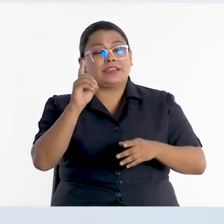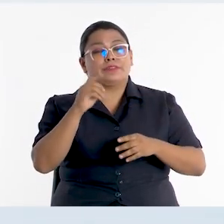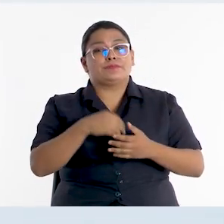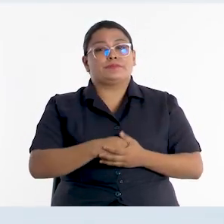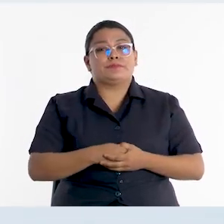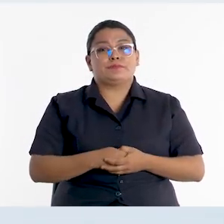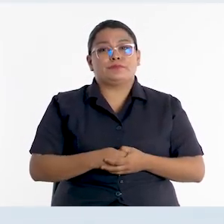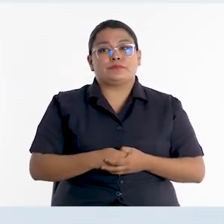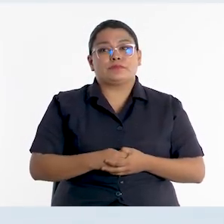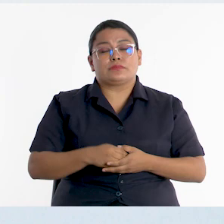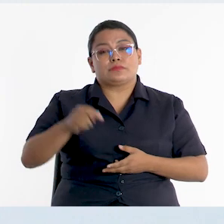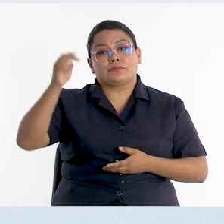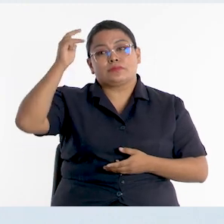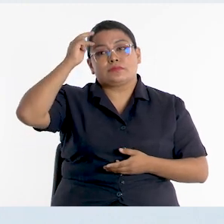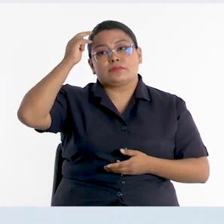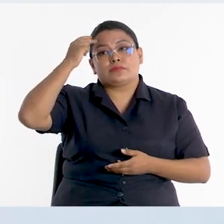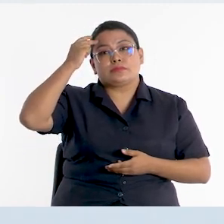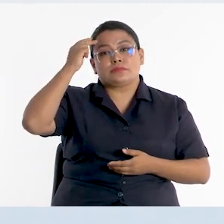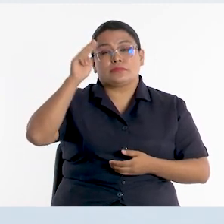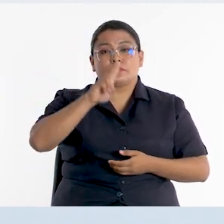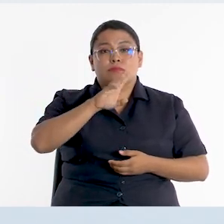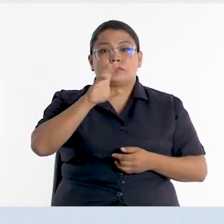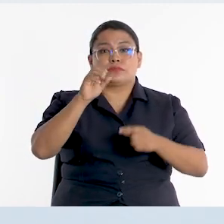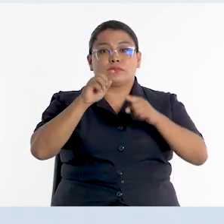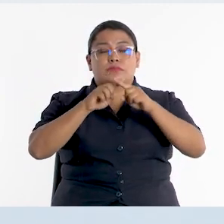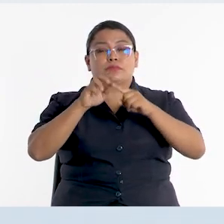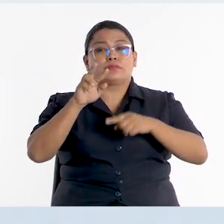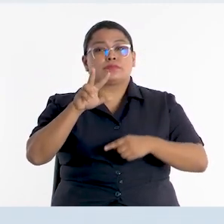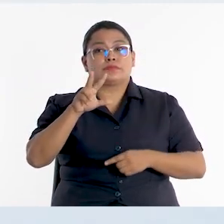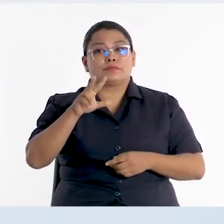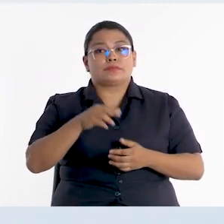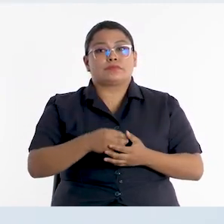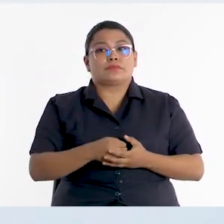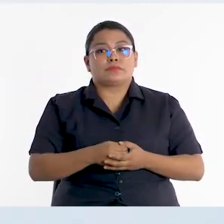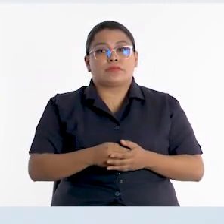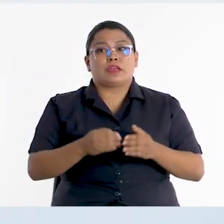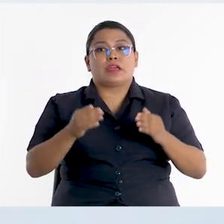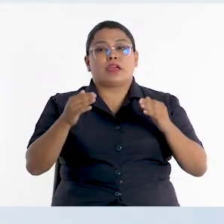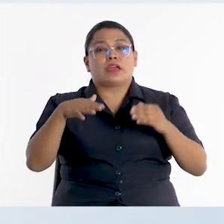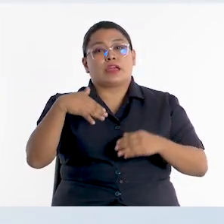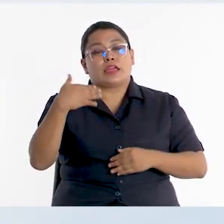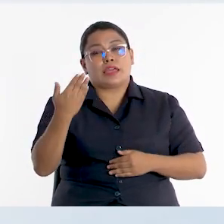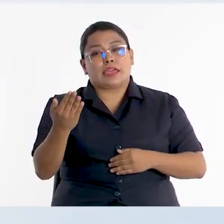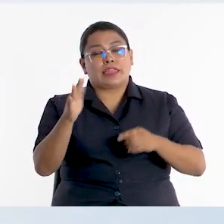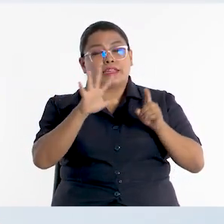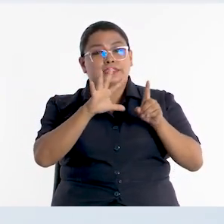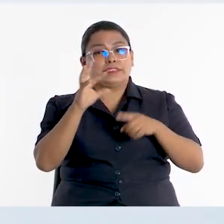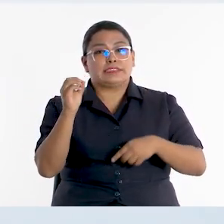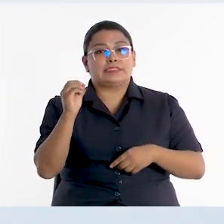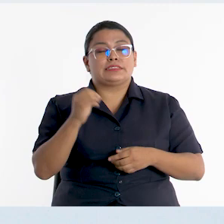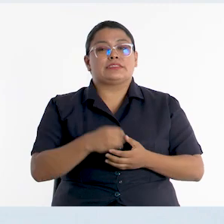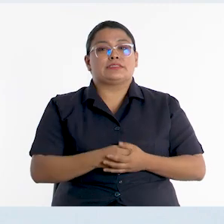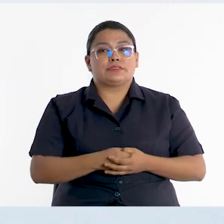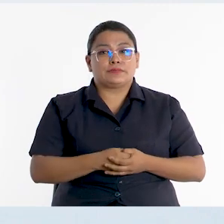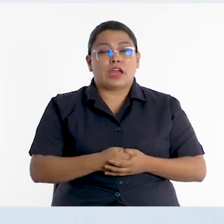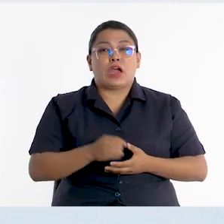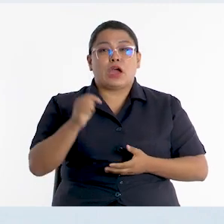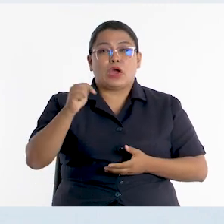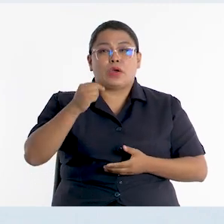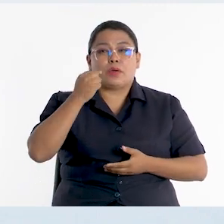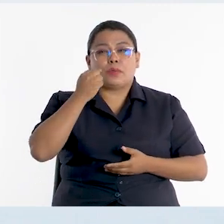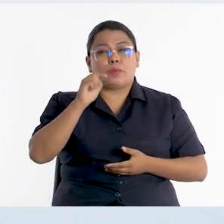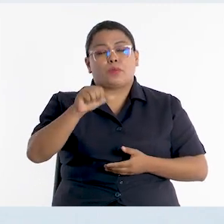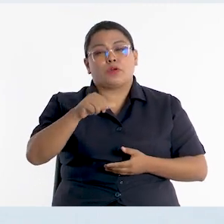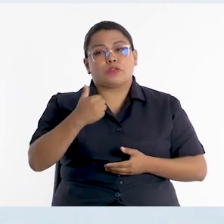decenas. Quiere decir que 20 por 3 es igual a 60.